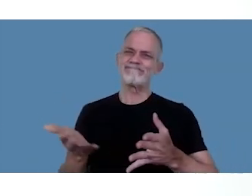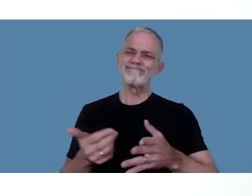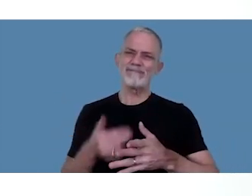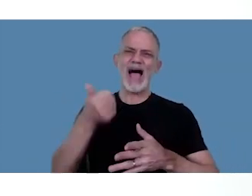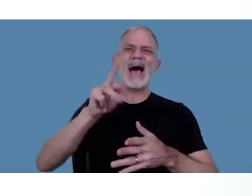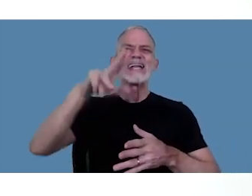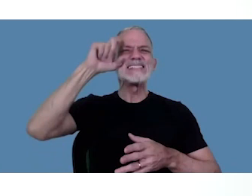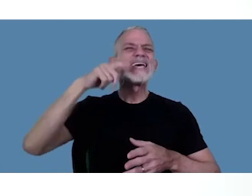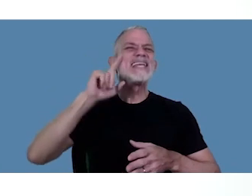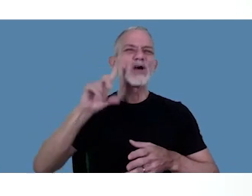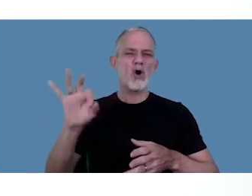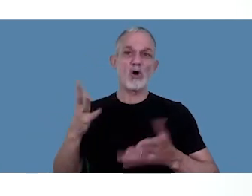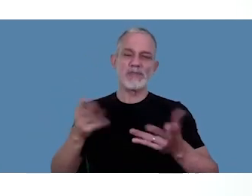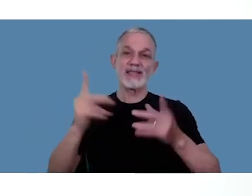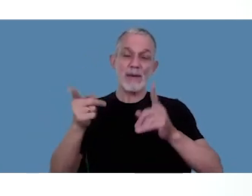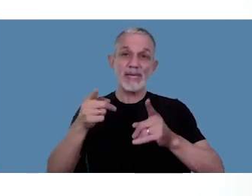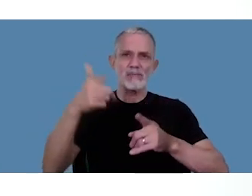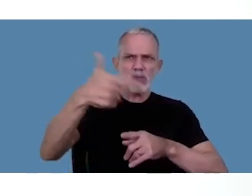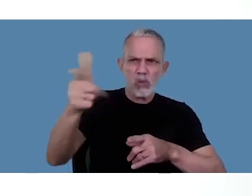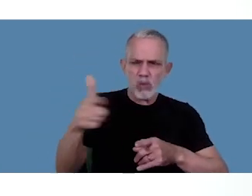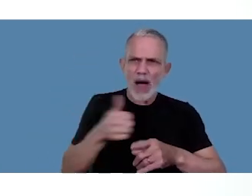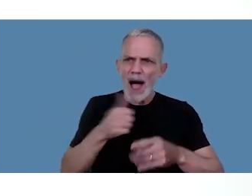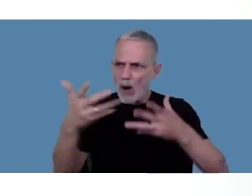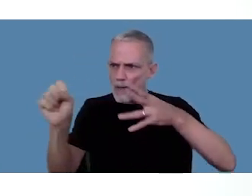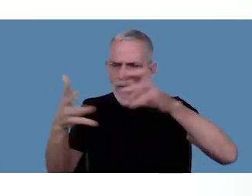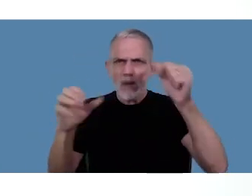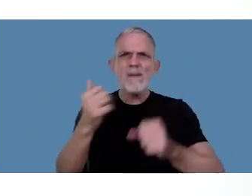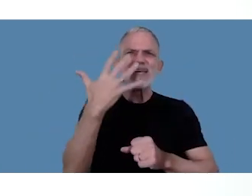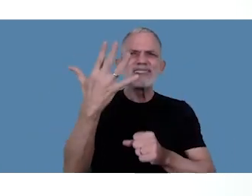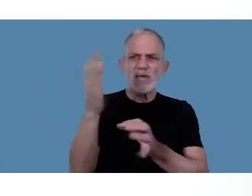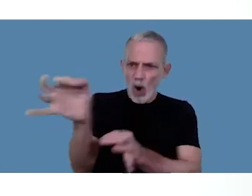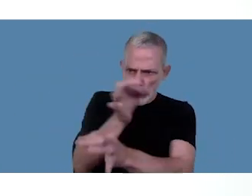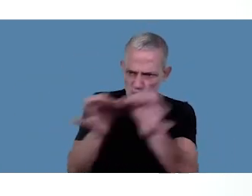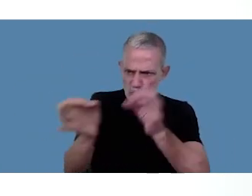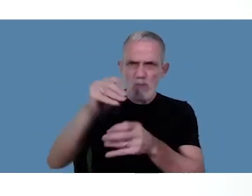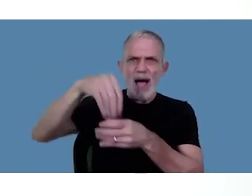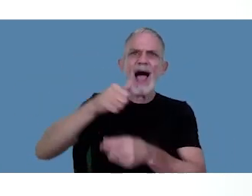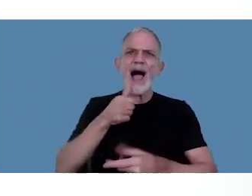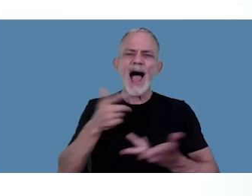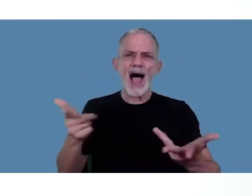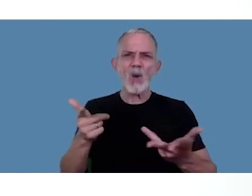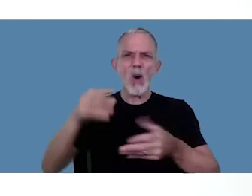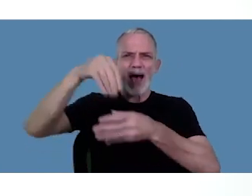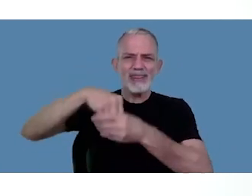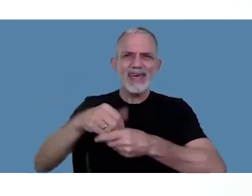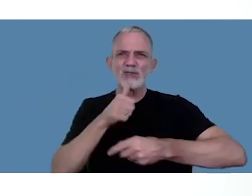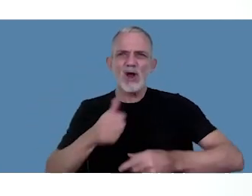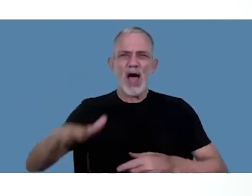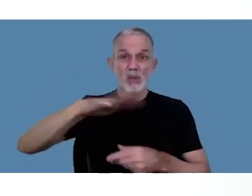estudios agroquímicos en el agua, hemos encontrado hasta 5 moléculas en el agua dentro de la urbe, o sea, dentro de la